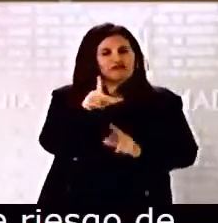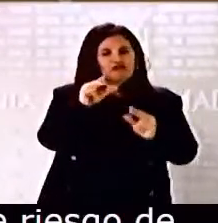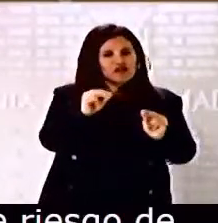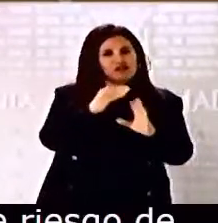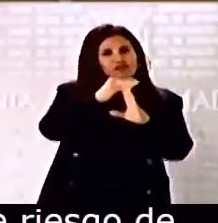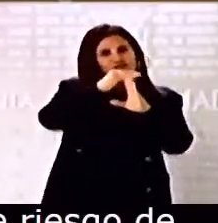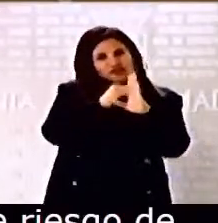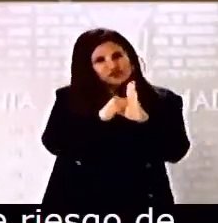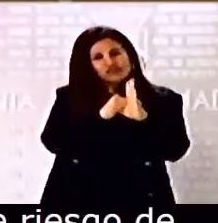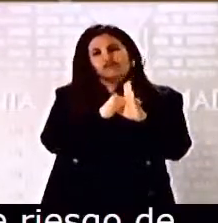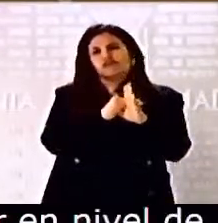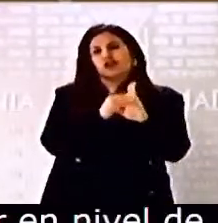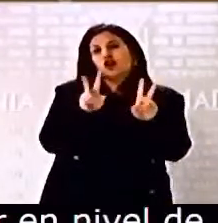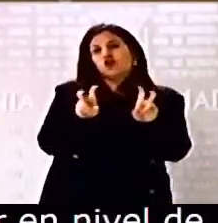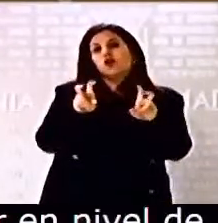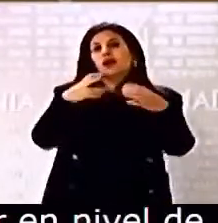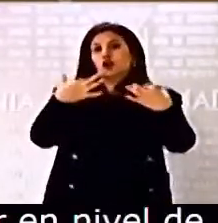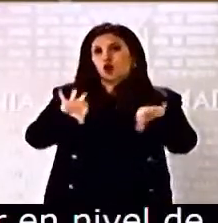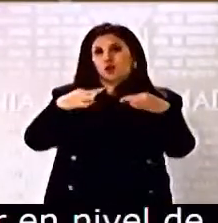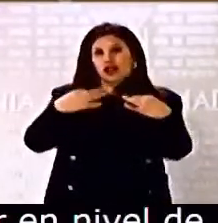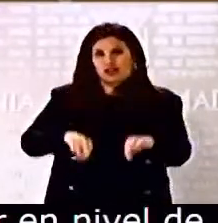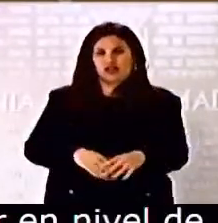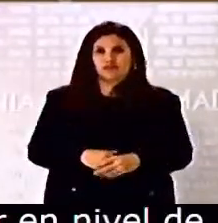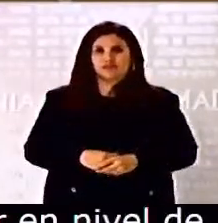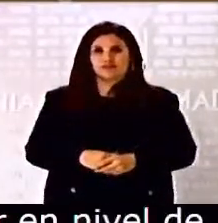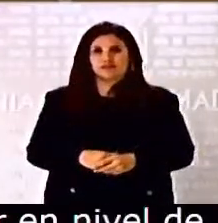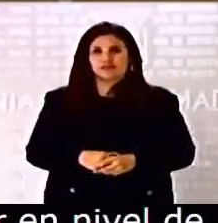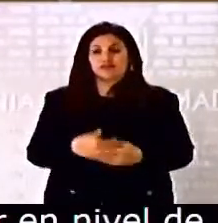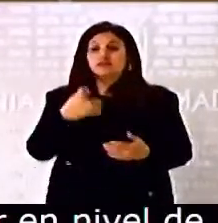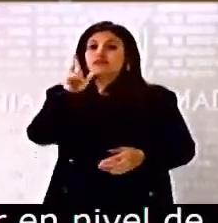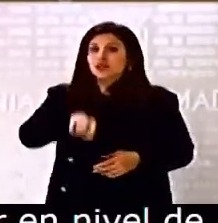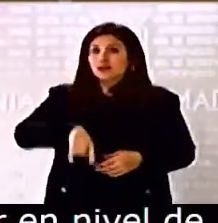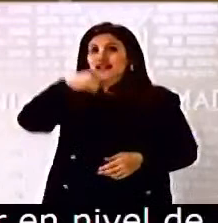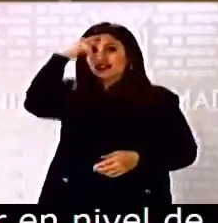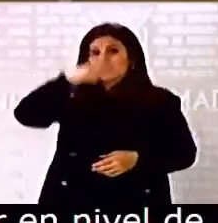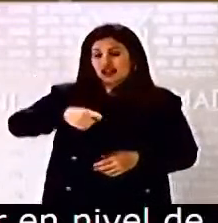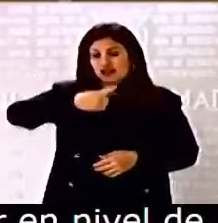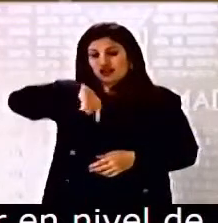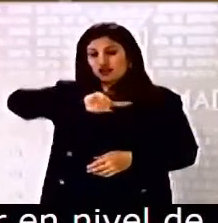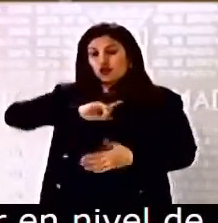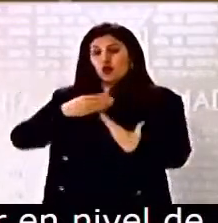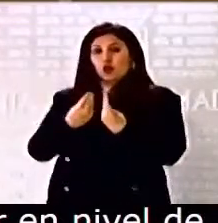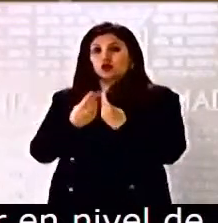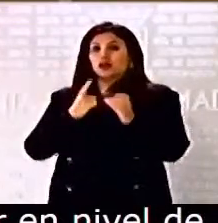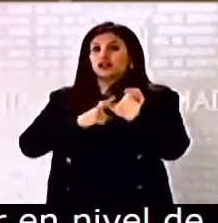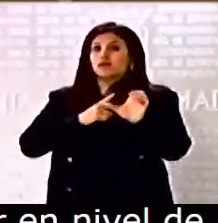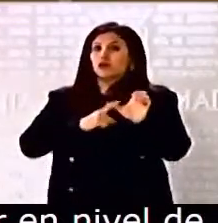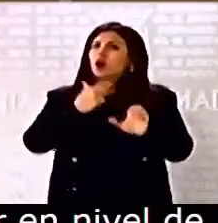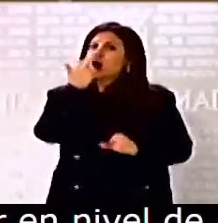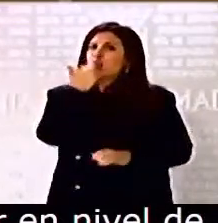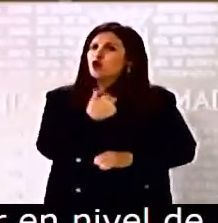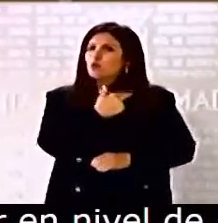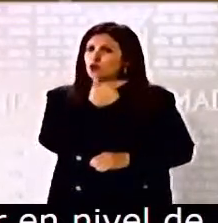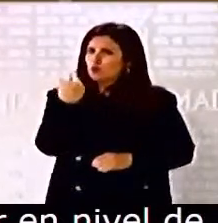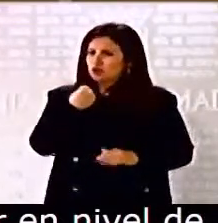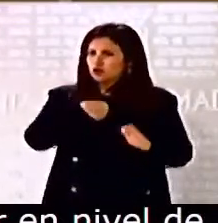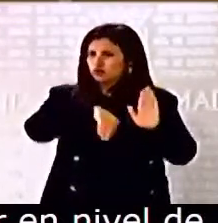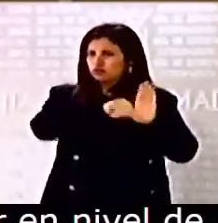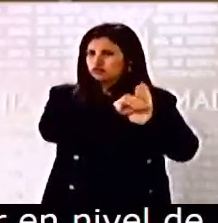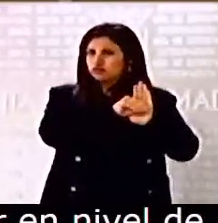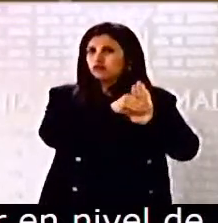No obstante, saben que fue compromiso de la Junta de Extremadura, y así viene especificado en el decreto